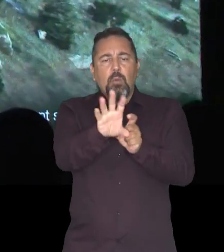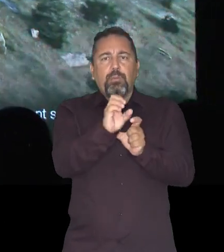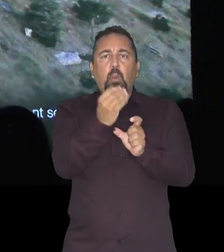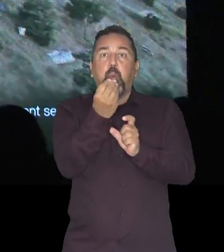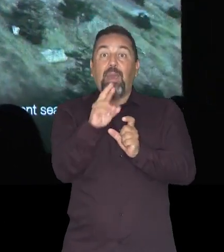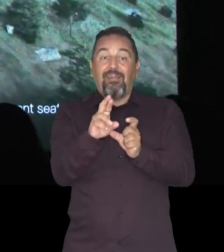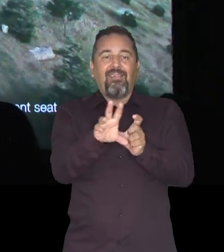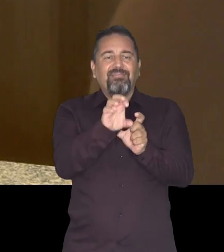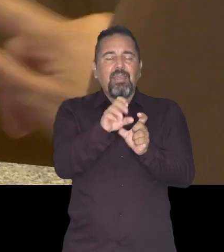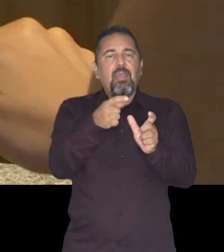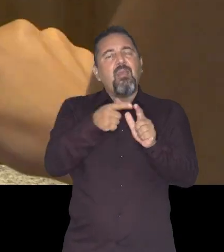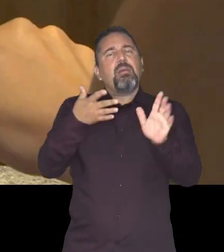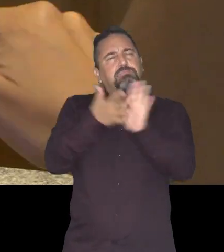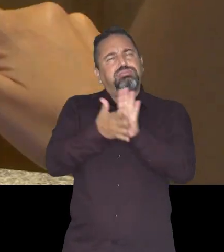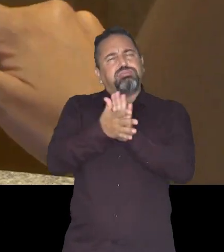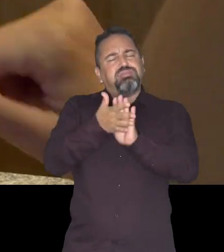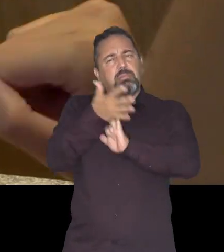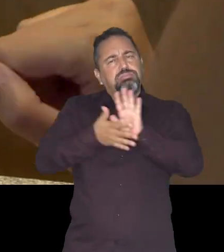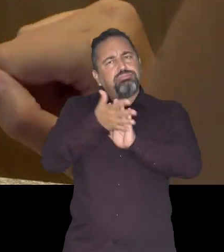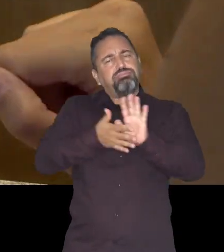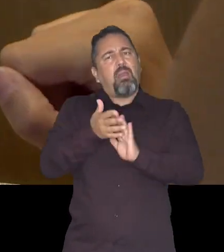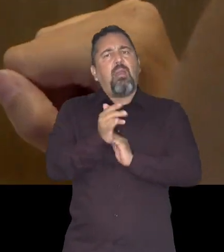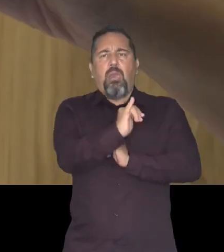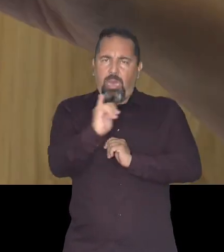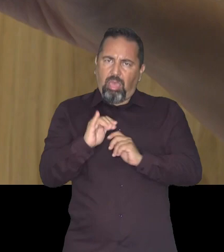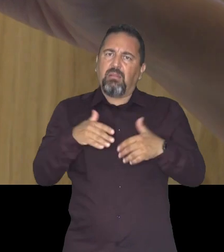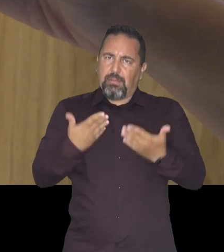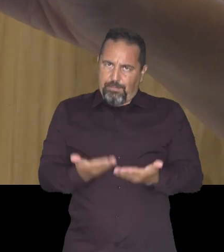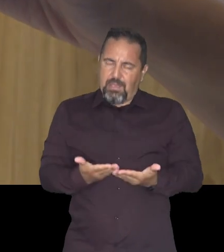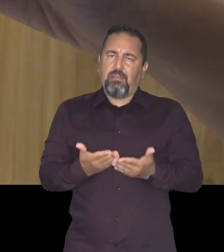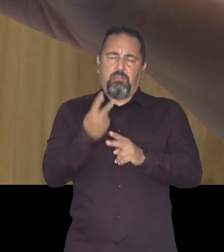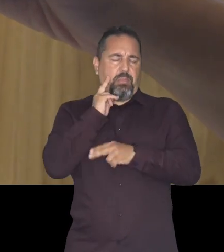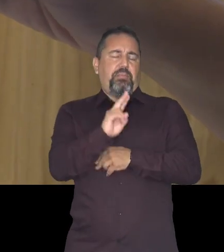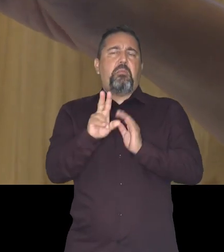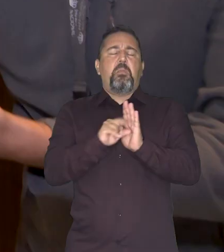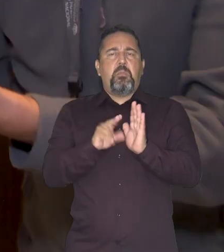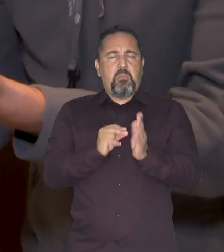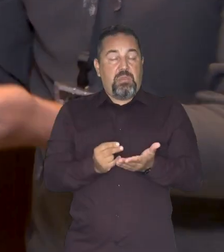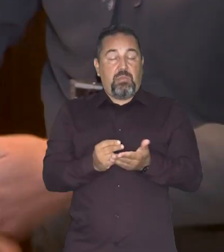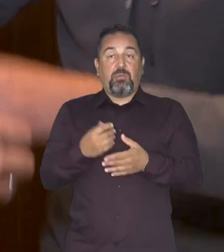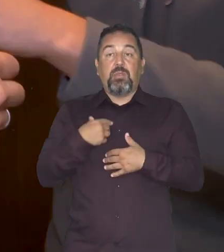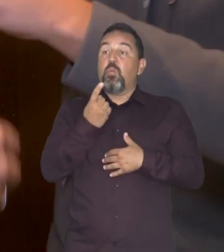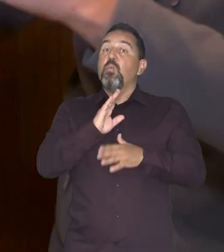disponen de subtítulos y código QR que permite acceder a vídeos explicativos en lengua de signos.